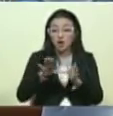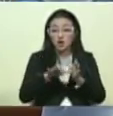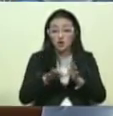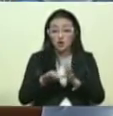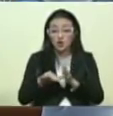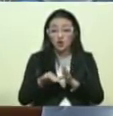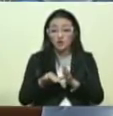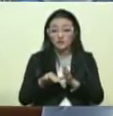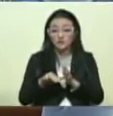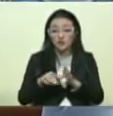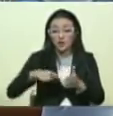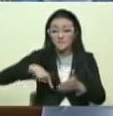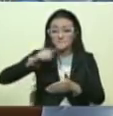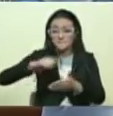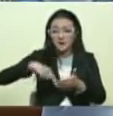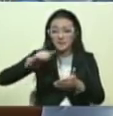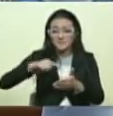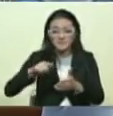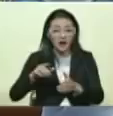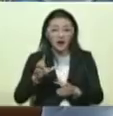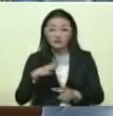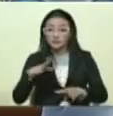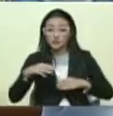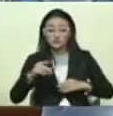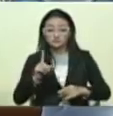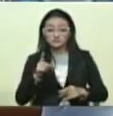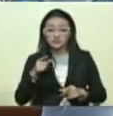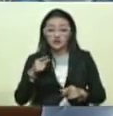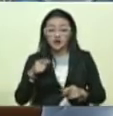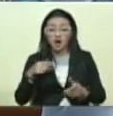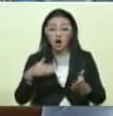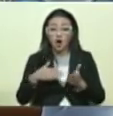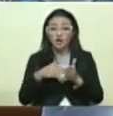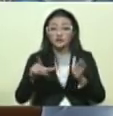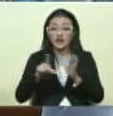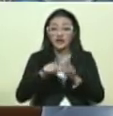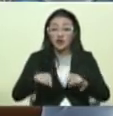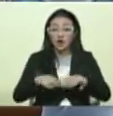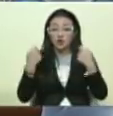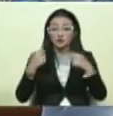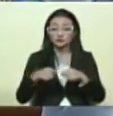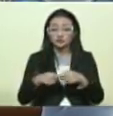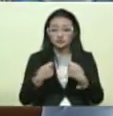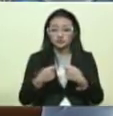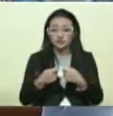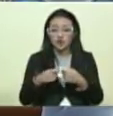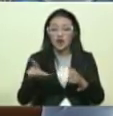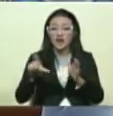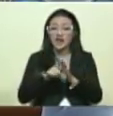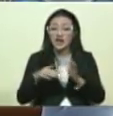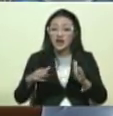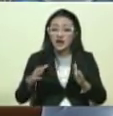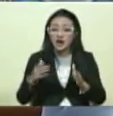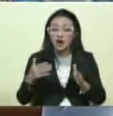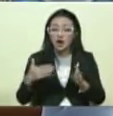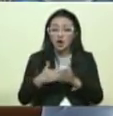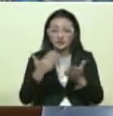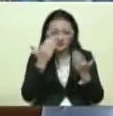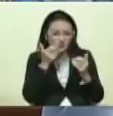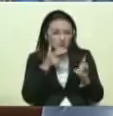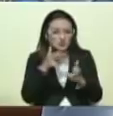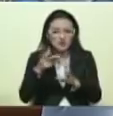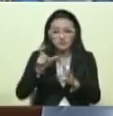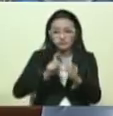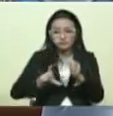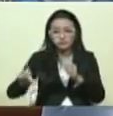funcionarios con contratistas, delitos previstos en la ley contra la corrupción y la ley orgánica contra la delincuencia organizada y financiamiento